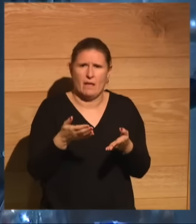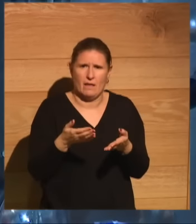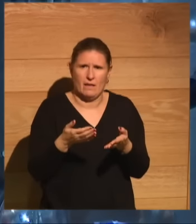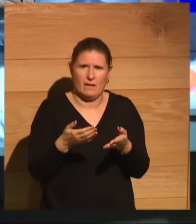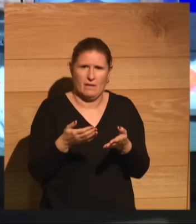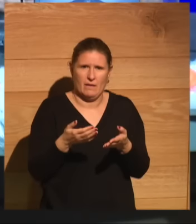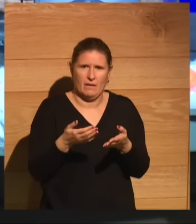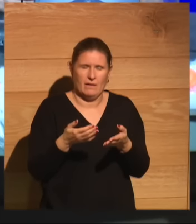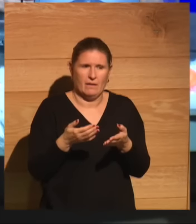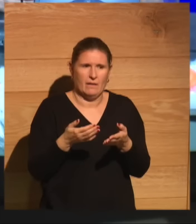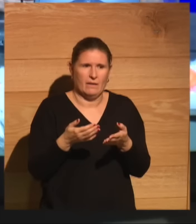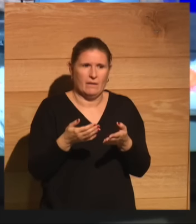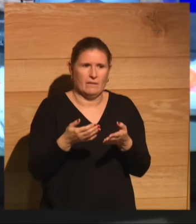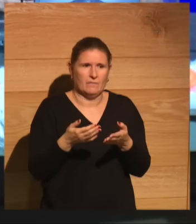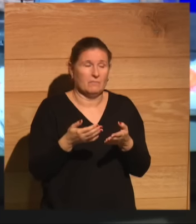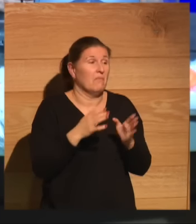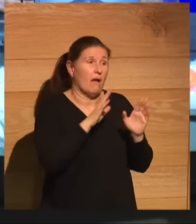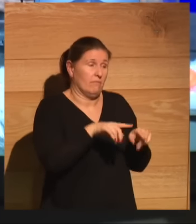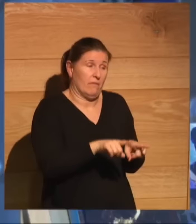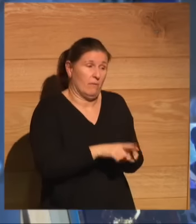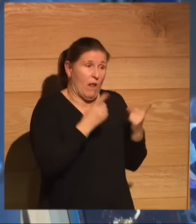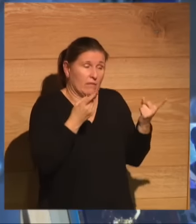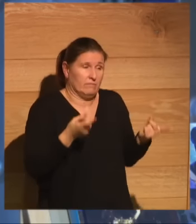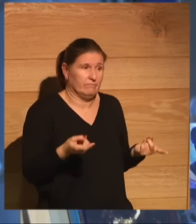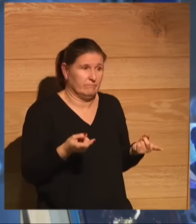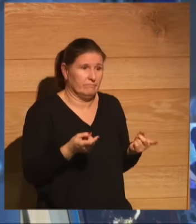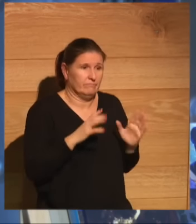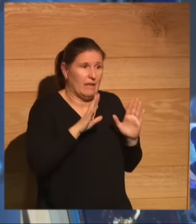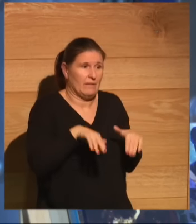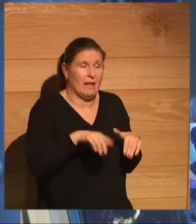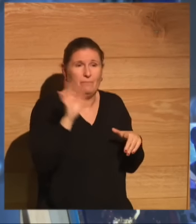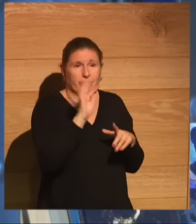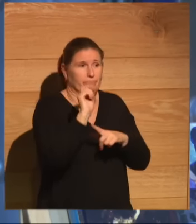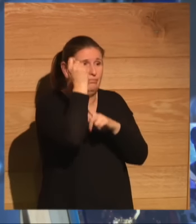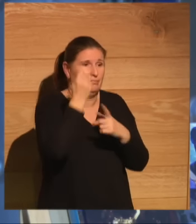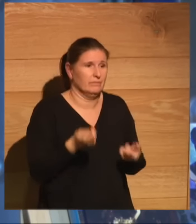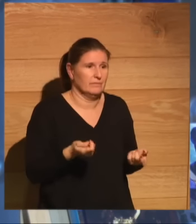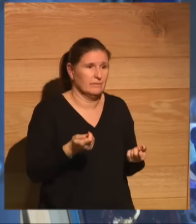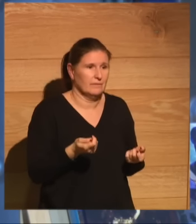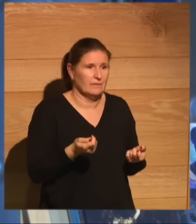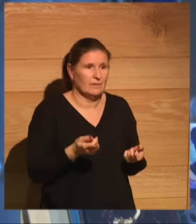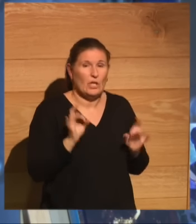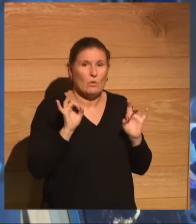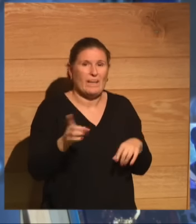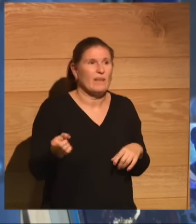Oscuro. Y sin embargo no sirvió de absolutamente nada. Claro. Y fueron, claro, porque luego... Lo mismo para lo que sirven vuestras mierdas.